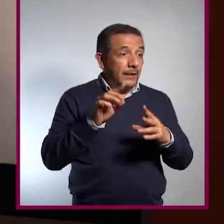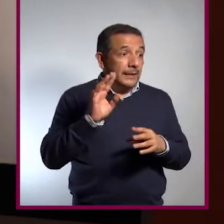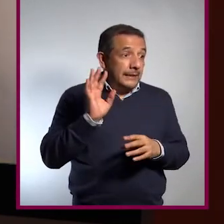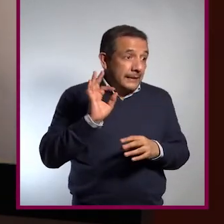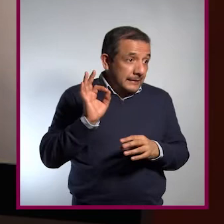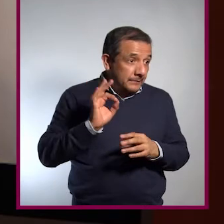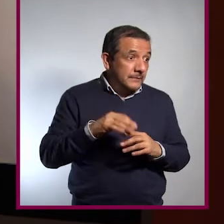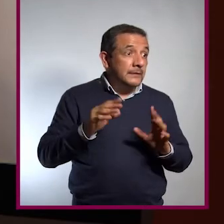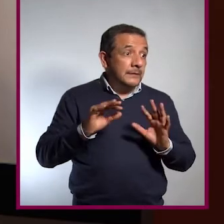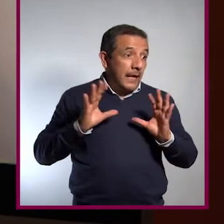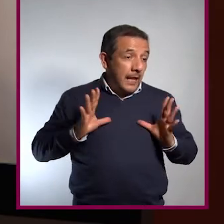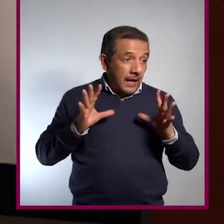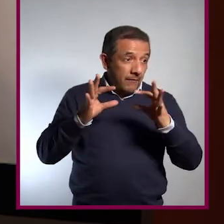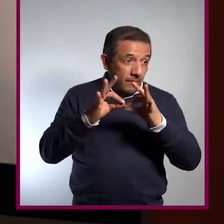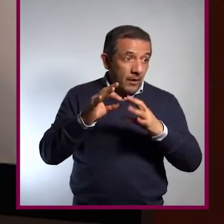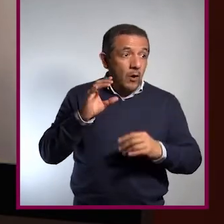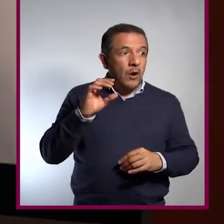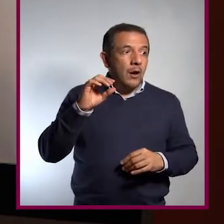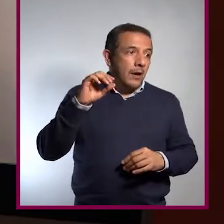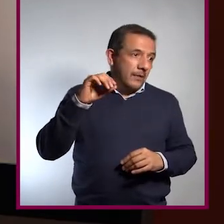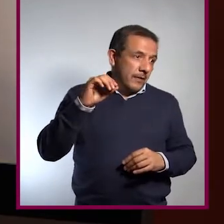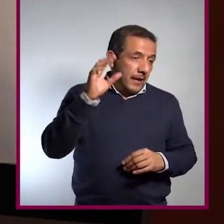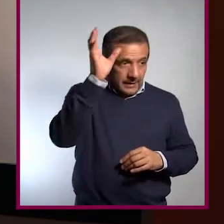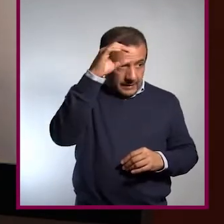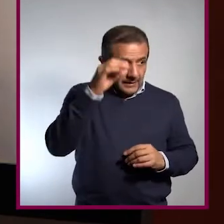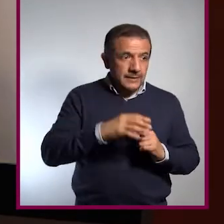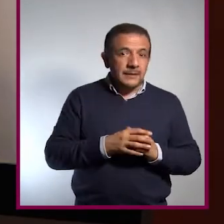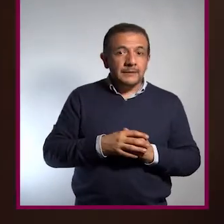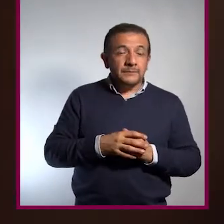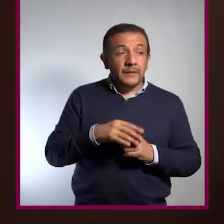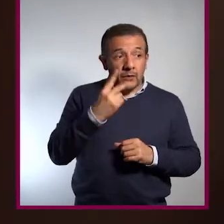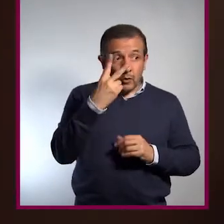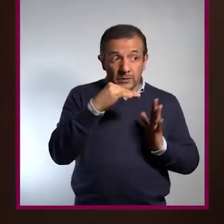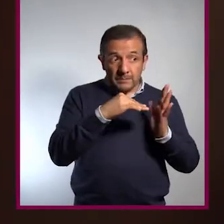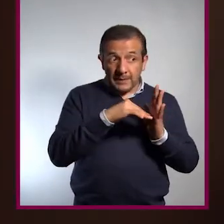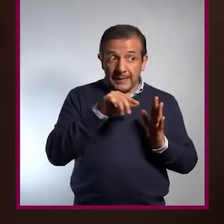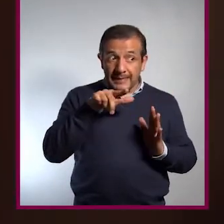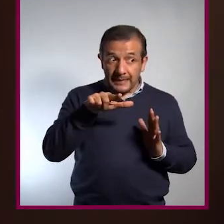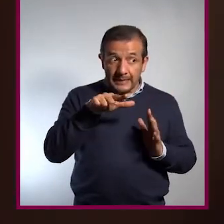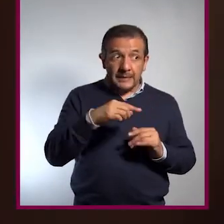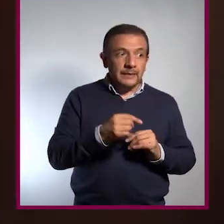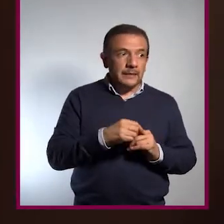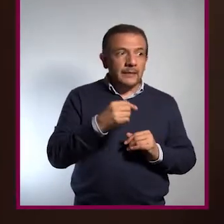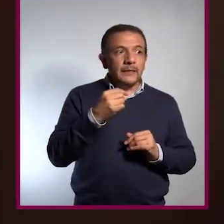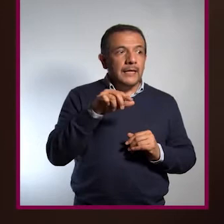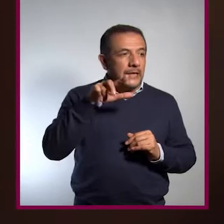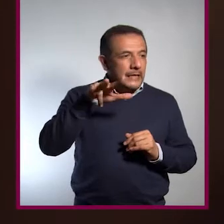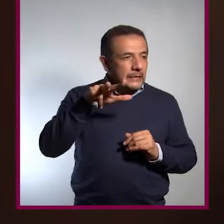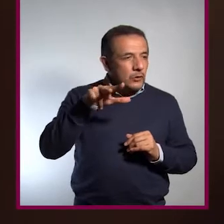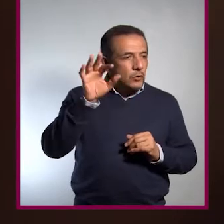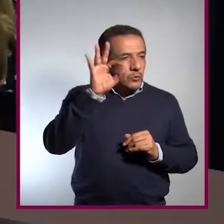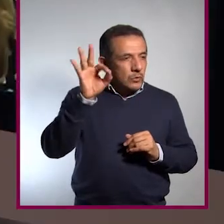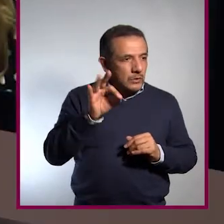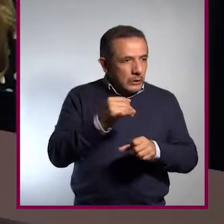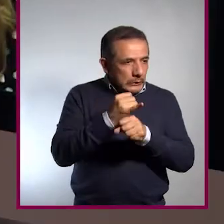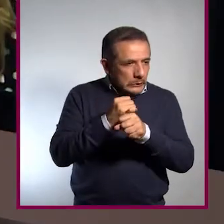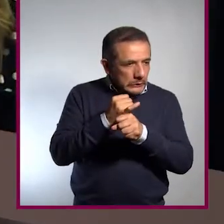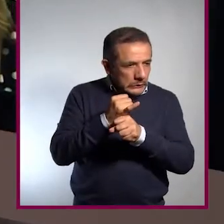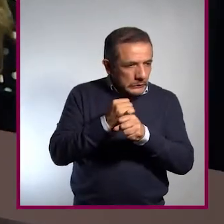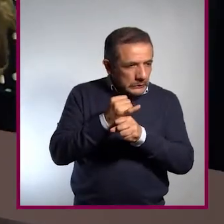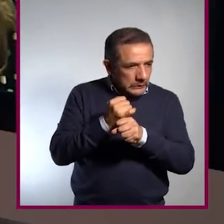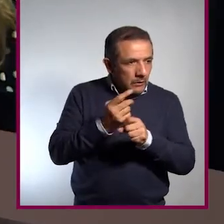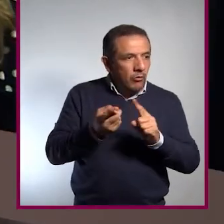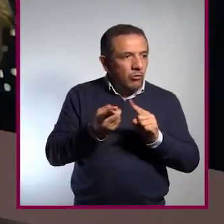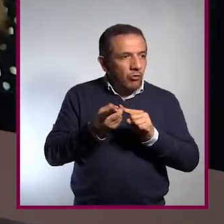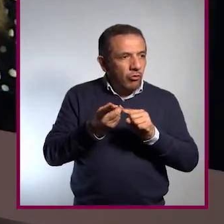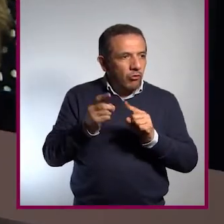la Fundación Nacional de la Ciencia, o NSF por las siglas en inglés, en el 2017 el 18% de toda la investigación